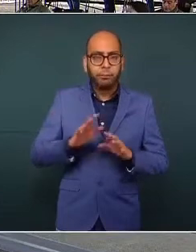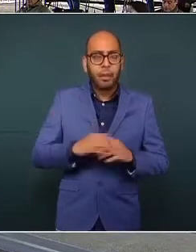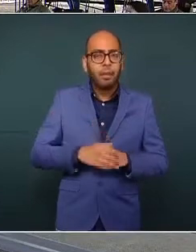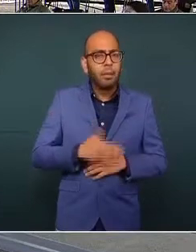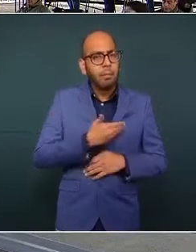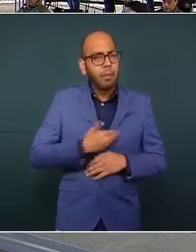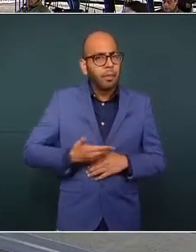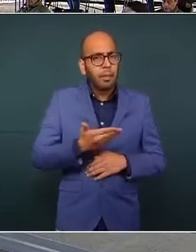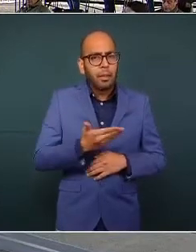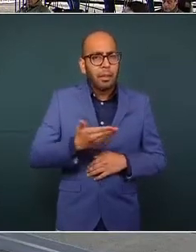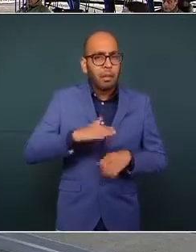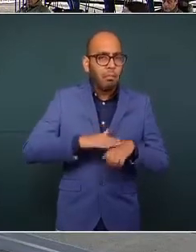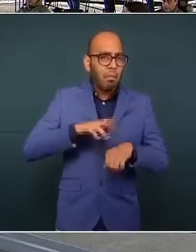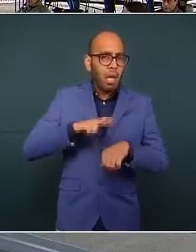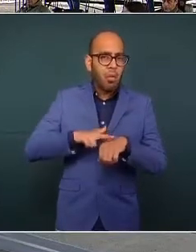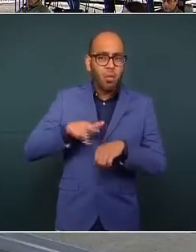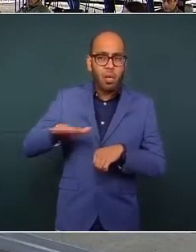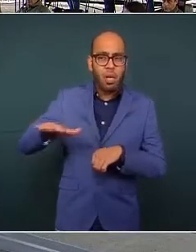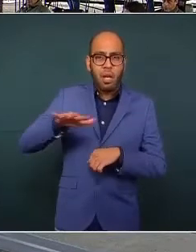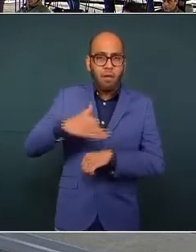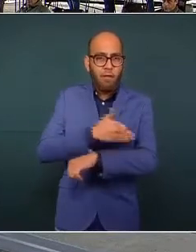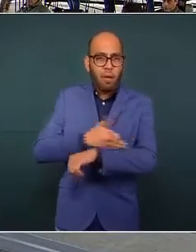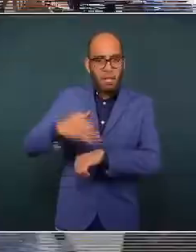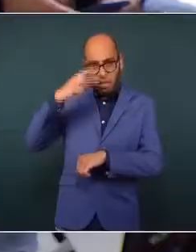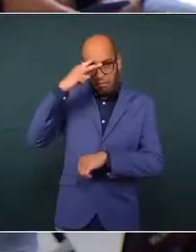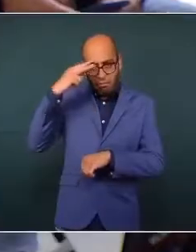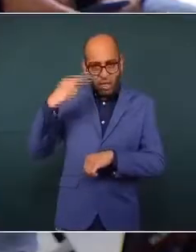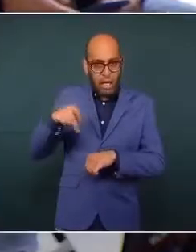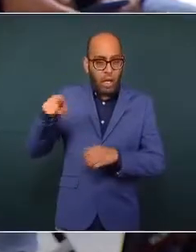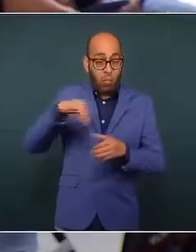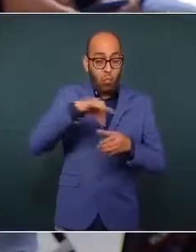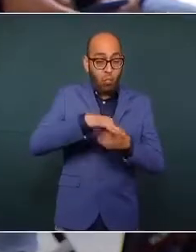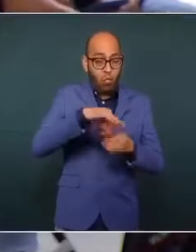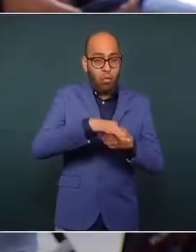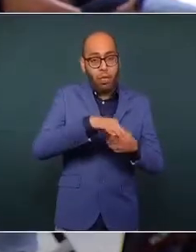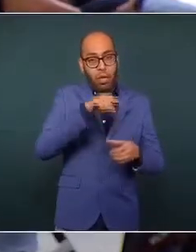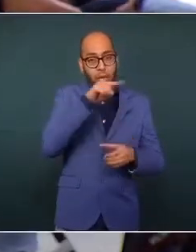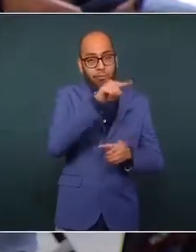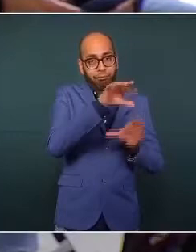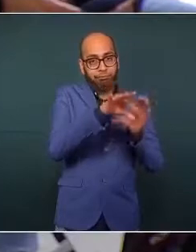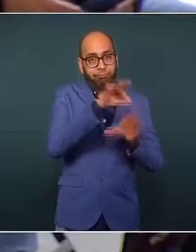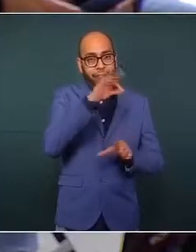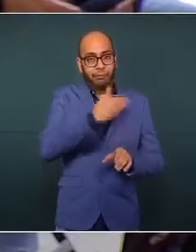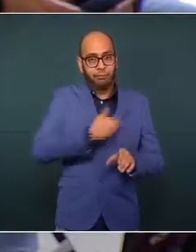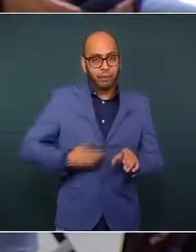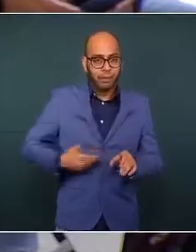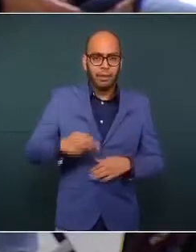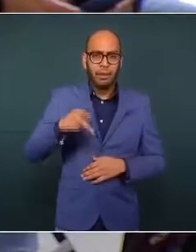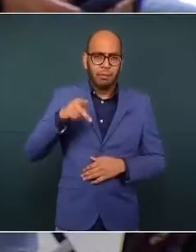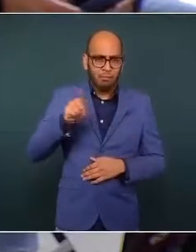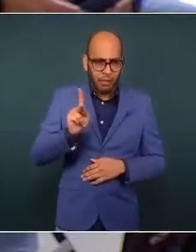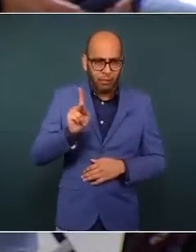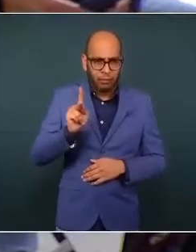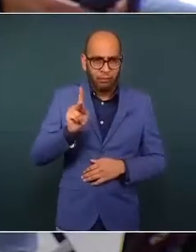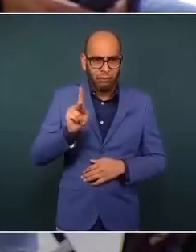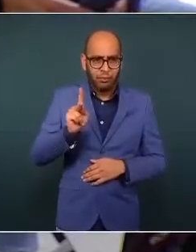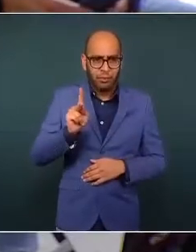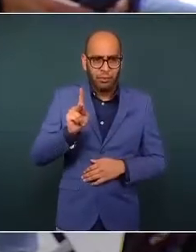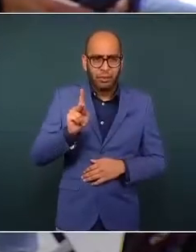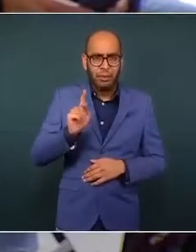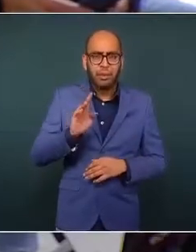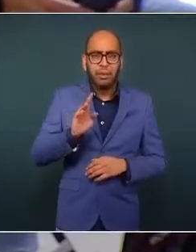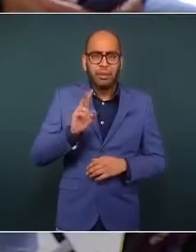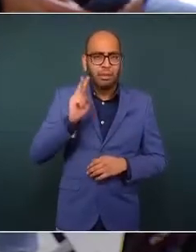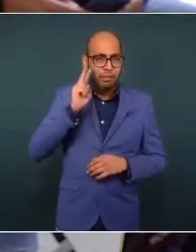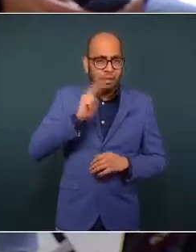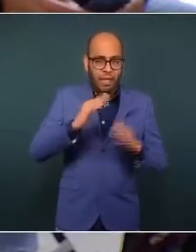las familias mexicanas votaron por usted, confían y lo quieren. Sin embargo, ya es un tema dentro de las